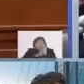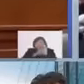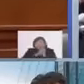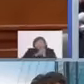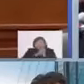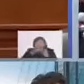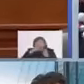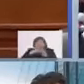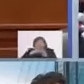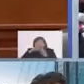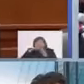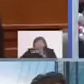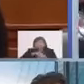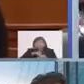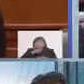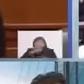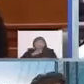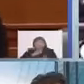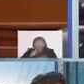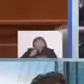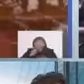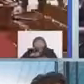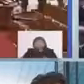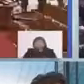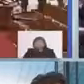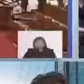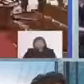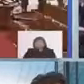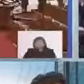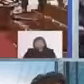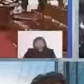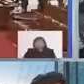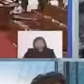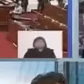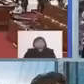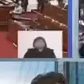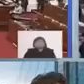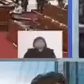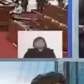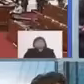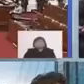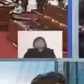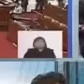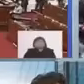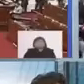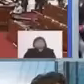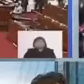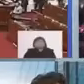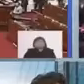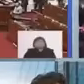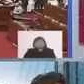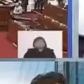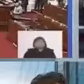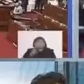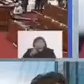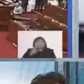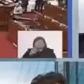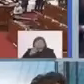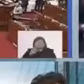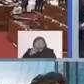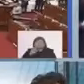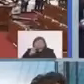tras este golpe a la Constitución política del país, la ciudadanía ha salido a las calles a